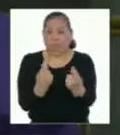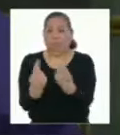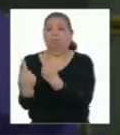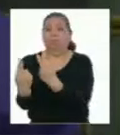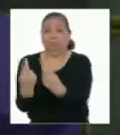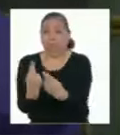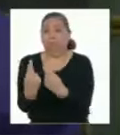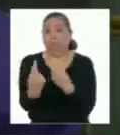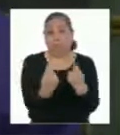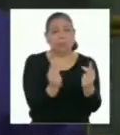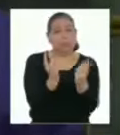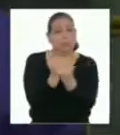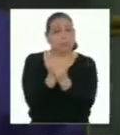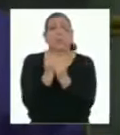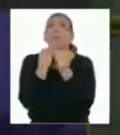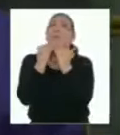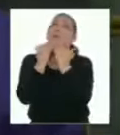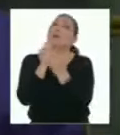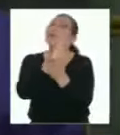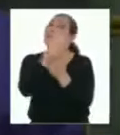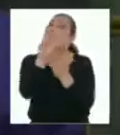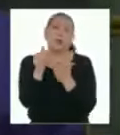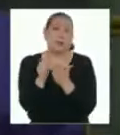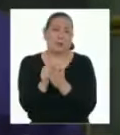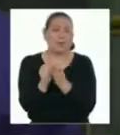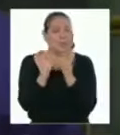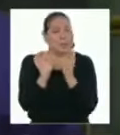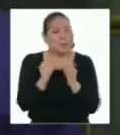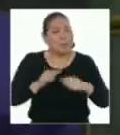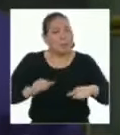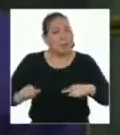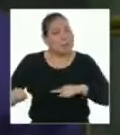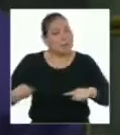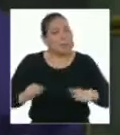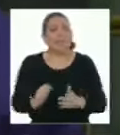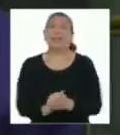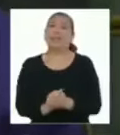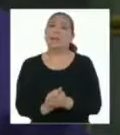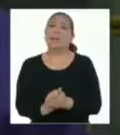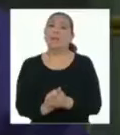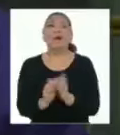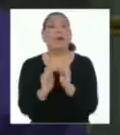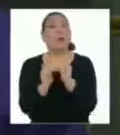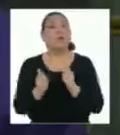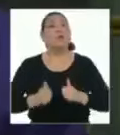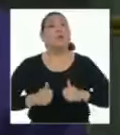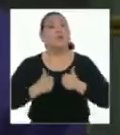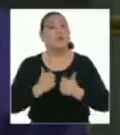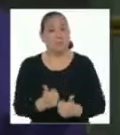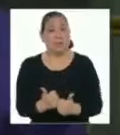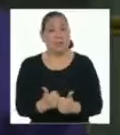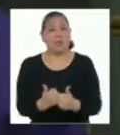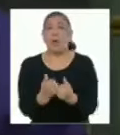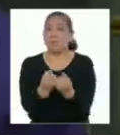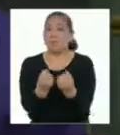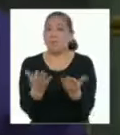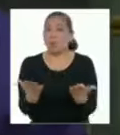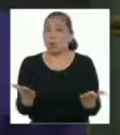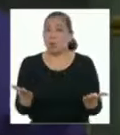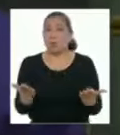relaciones. Te damos gracias por todos los que, siendo dirigentes o entregando sus vidas a través de